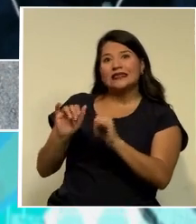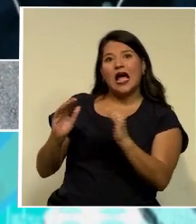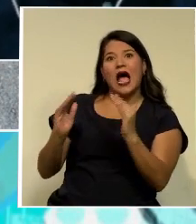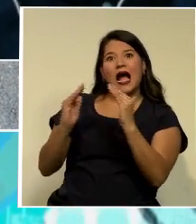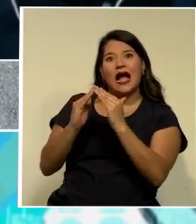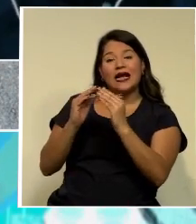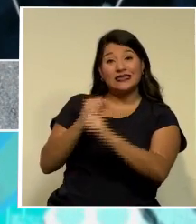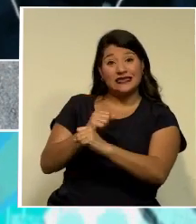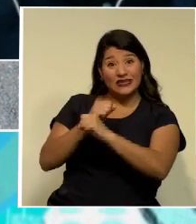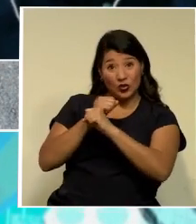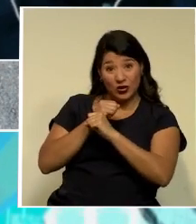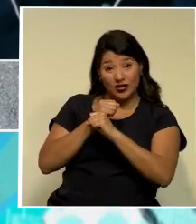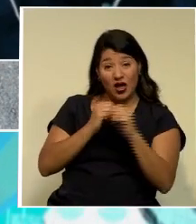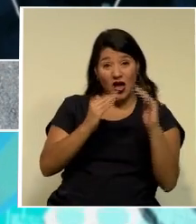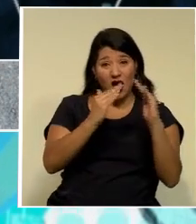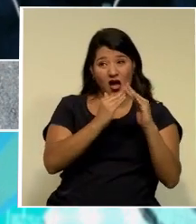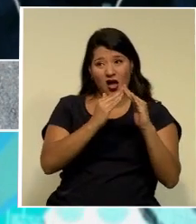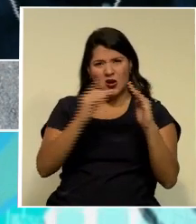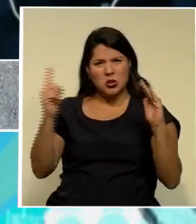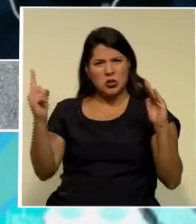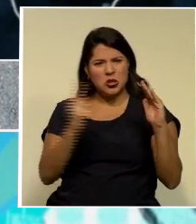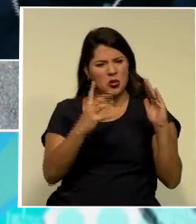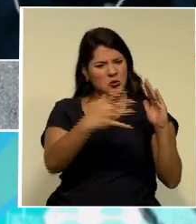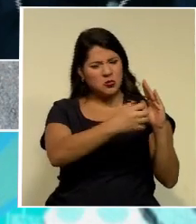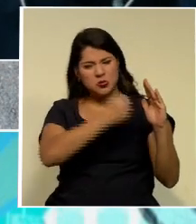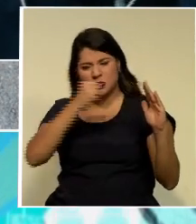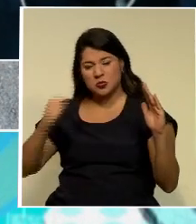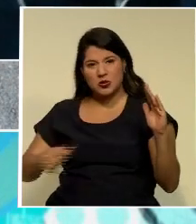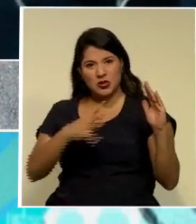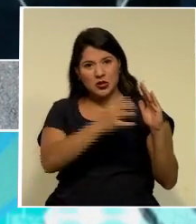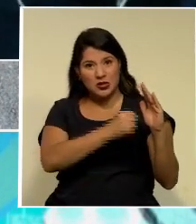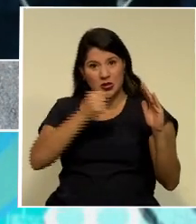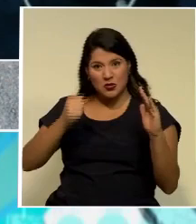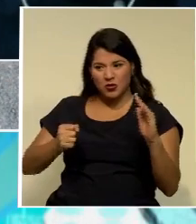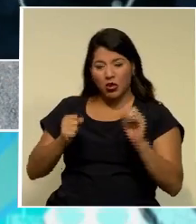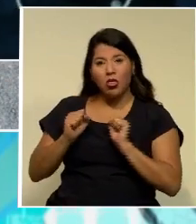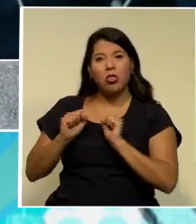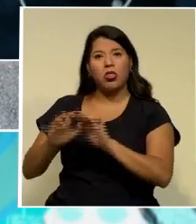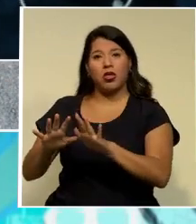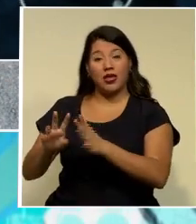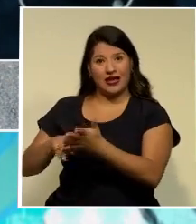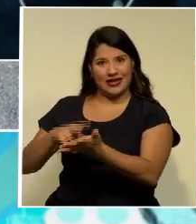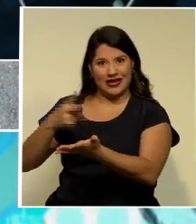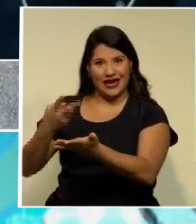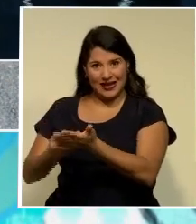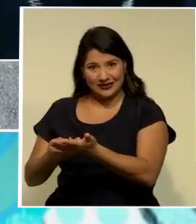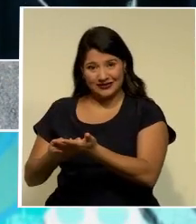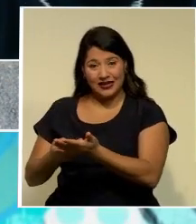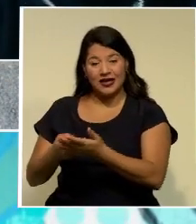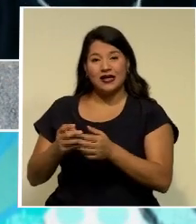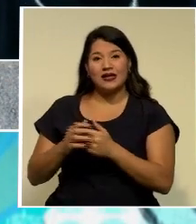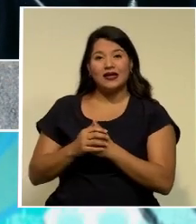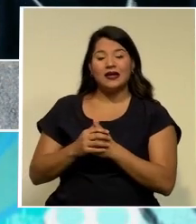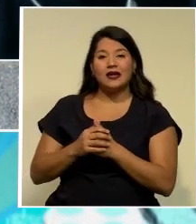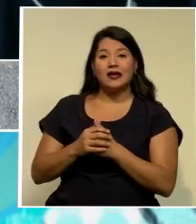la casa de seguridad y las empiezan a registrar en la calle. Ahí es que estoy yo en la foto, en el recuadro, pero al fondo se ve